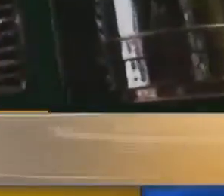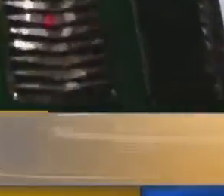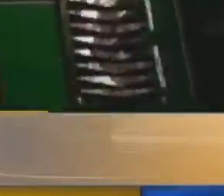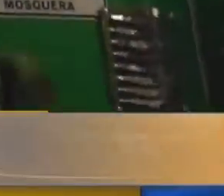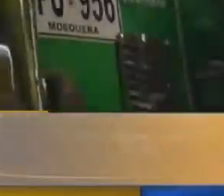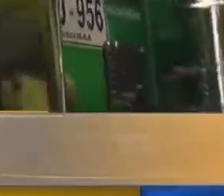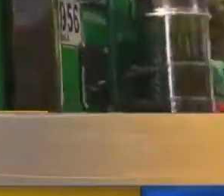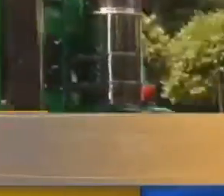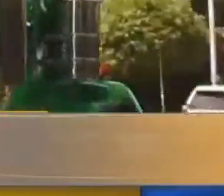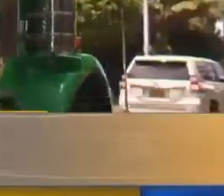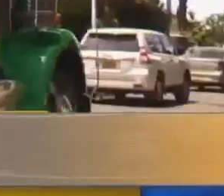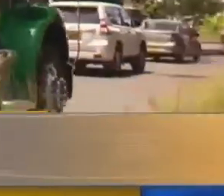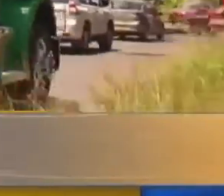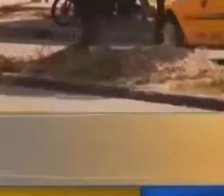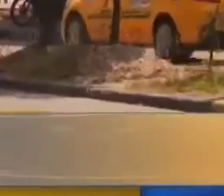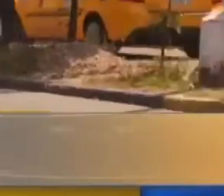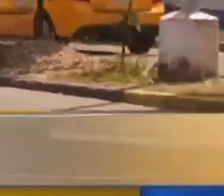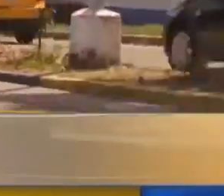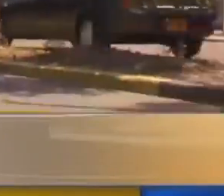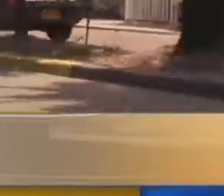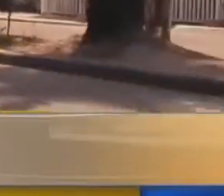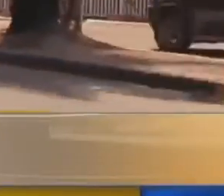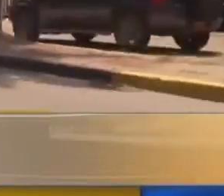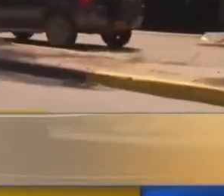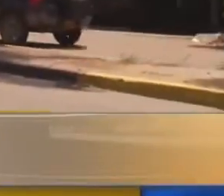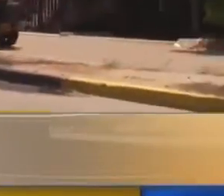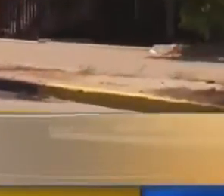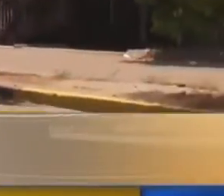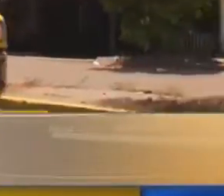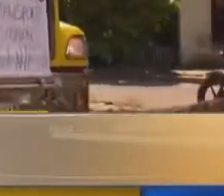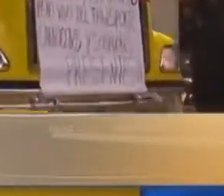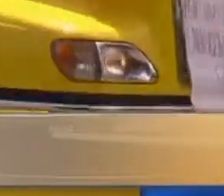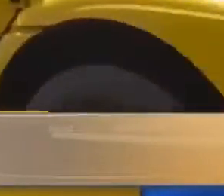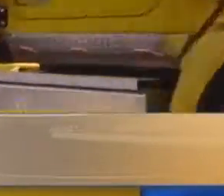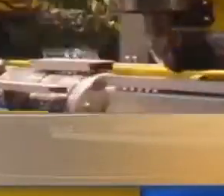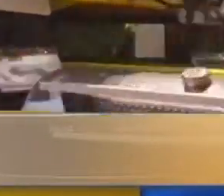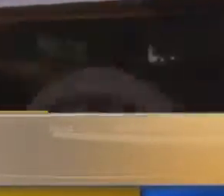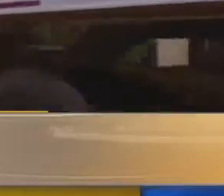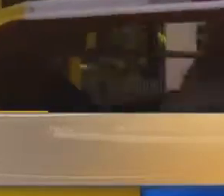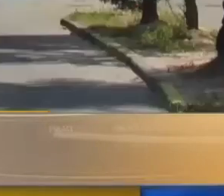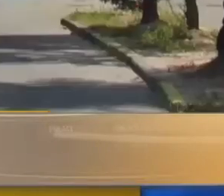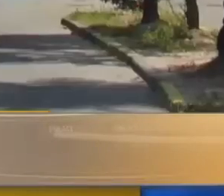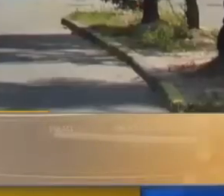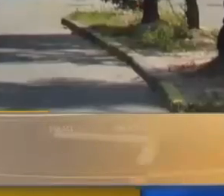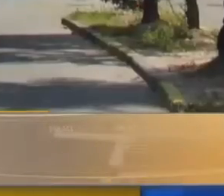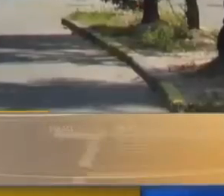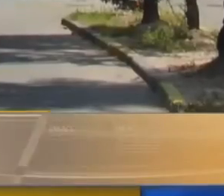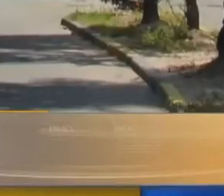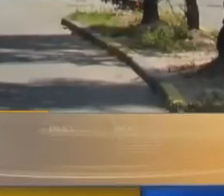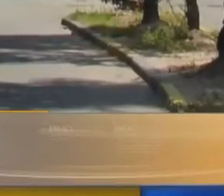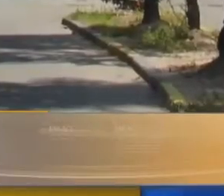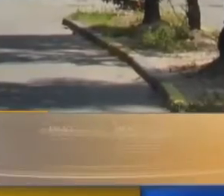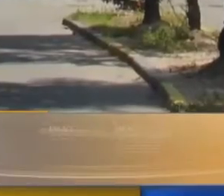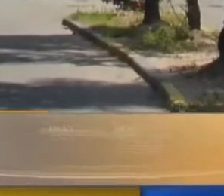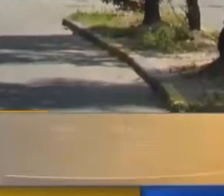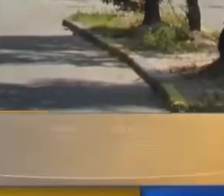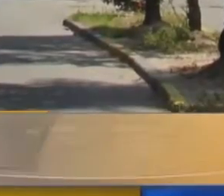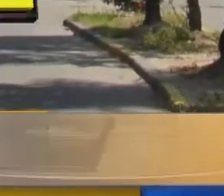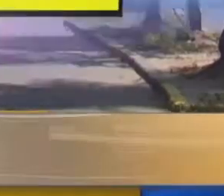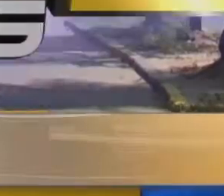diferentes vías de la ciudad, conductores de vehículos transportadores de hidrocarburos manifestaron su respaldo al paro camionero nacional. Exigen soluciones por parte del